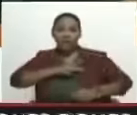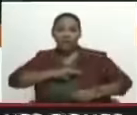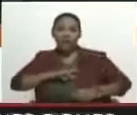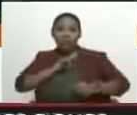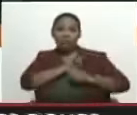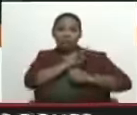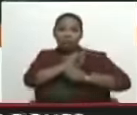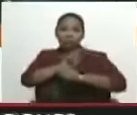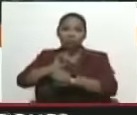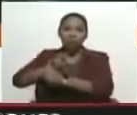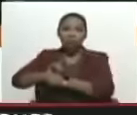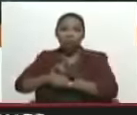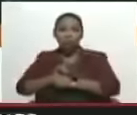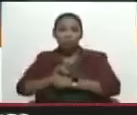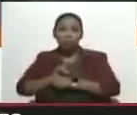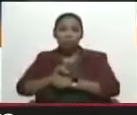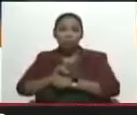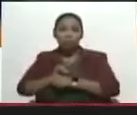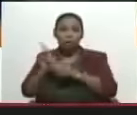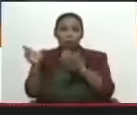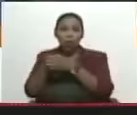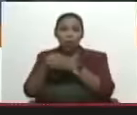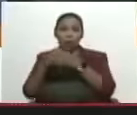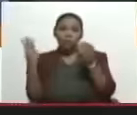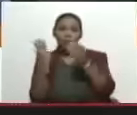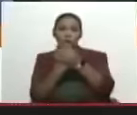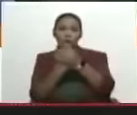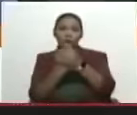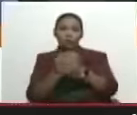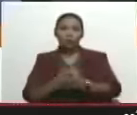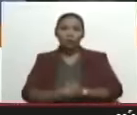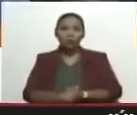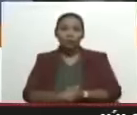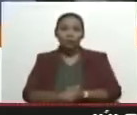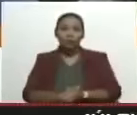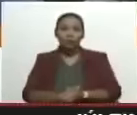irregularidades por parte de las primarias.